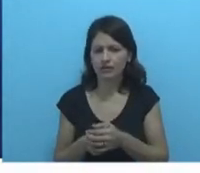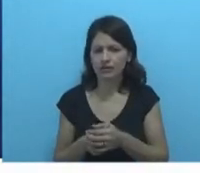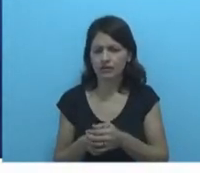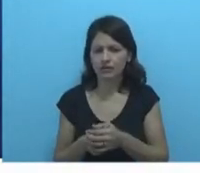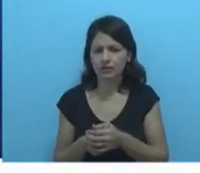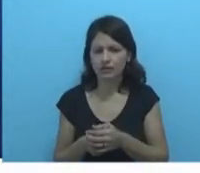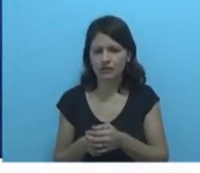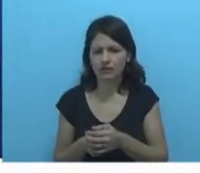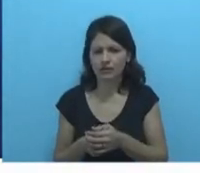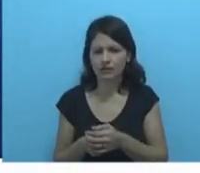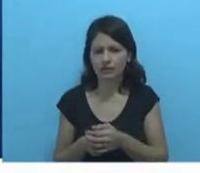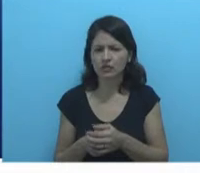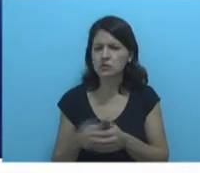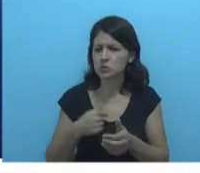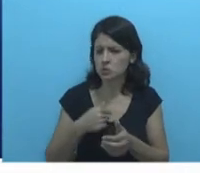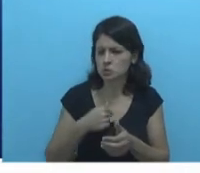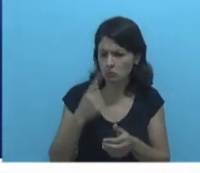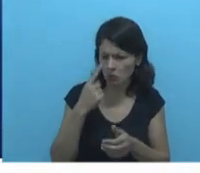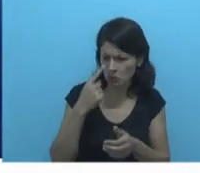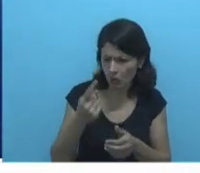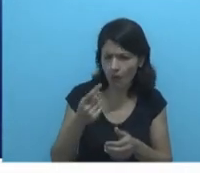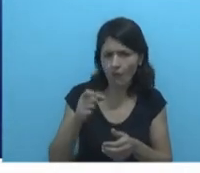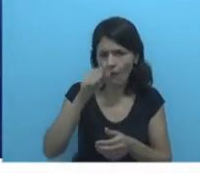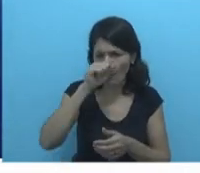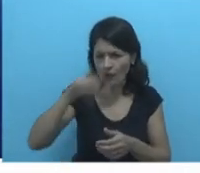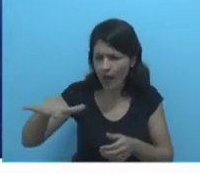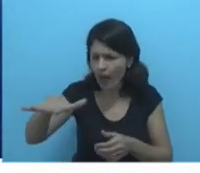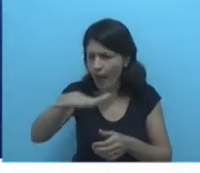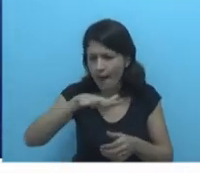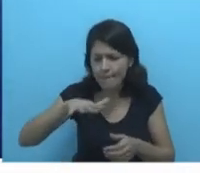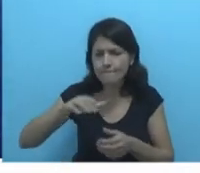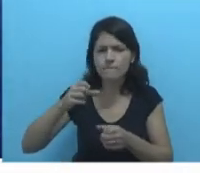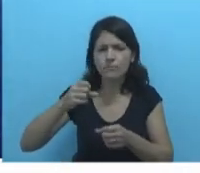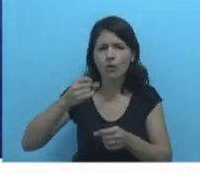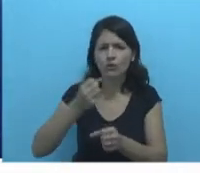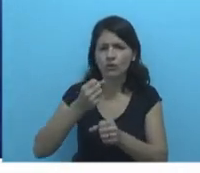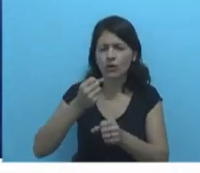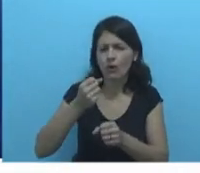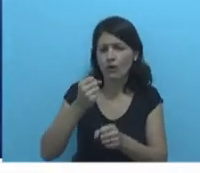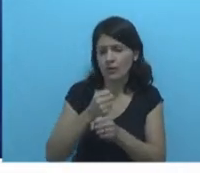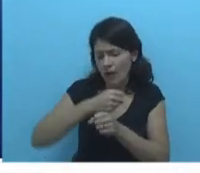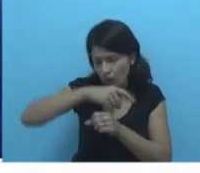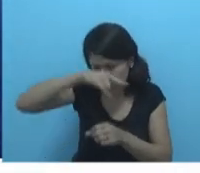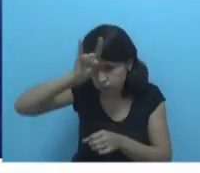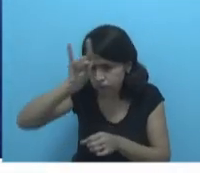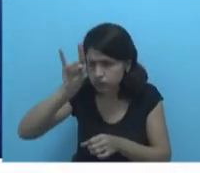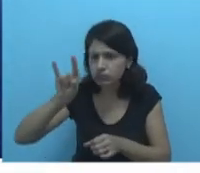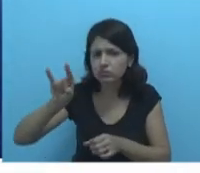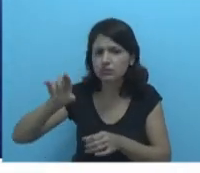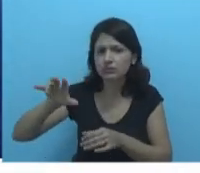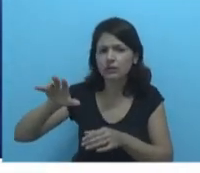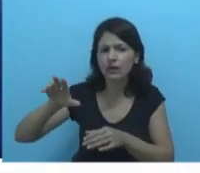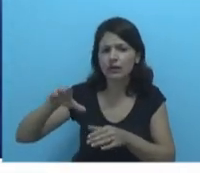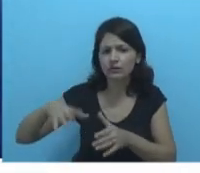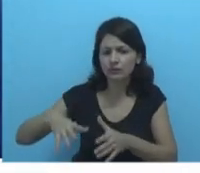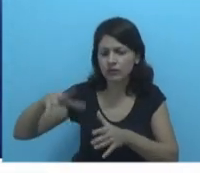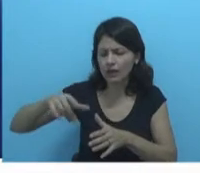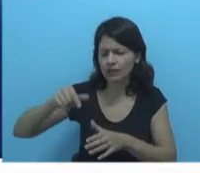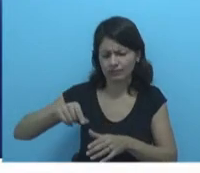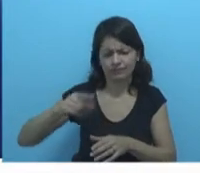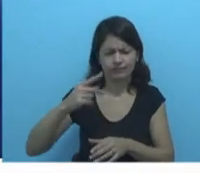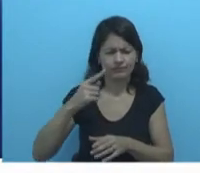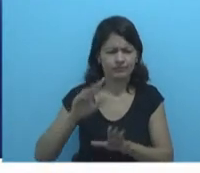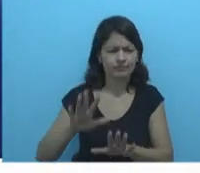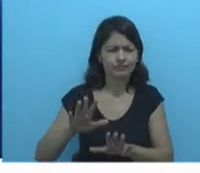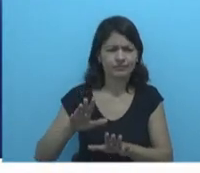cual el campo y principalmente la ganadería es una de las cuestiones fundamentales, vio el impacto que